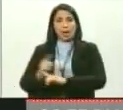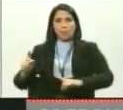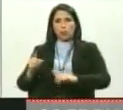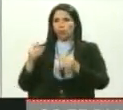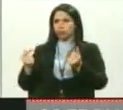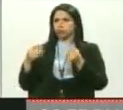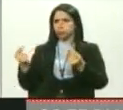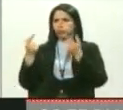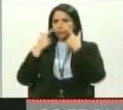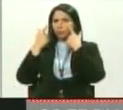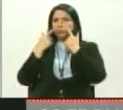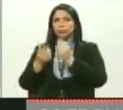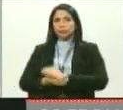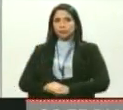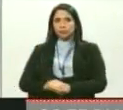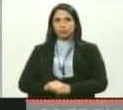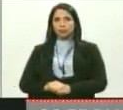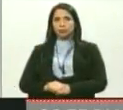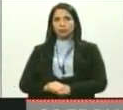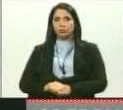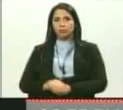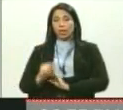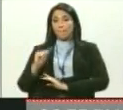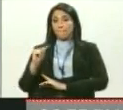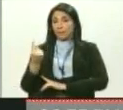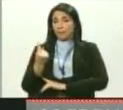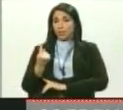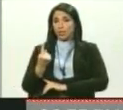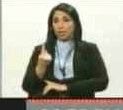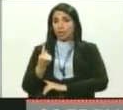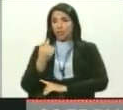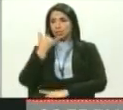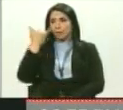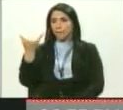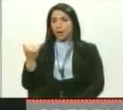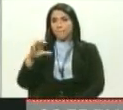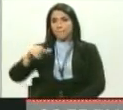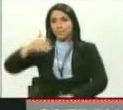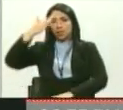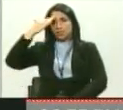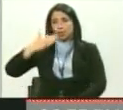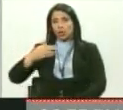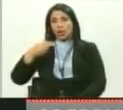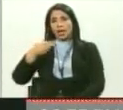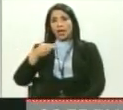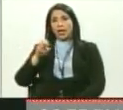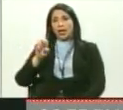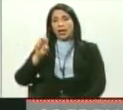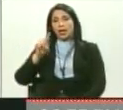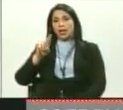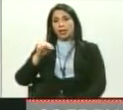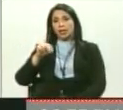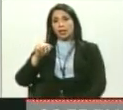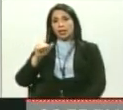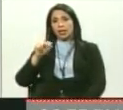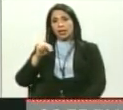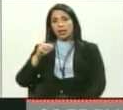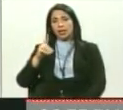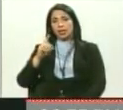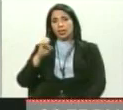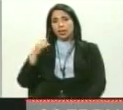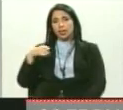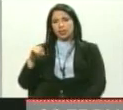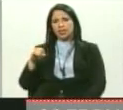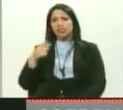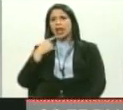activado. Al primero que llamé fue al mayor general Hernández Dala y le dije, vete tú